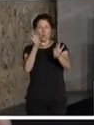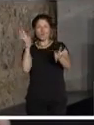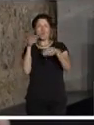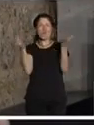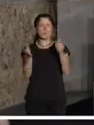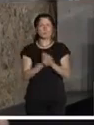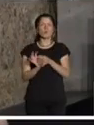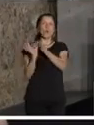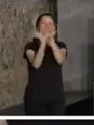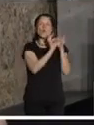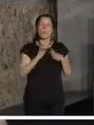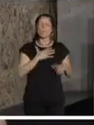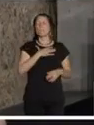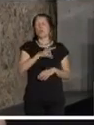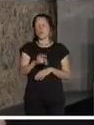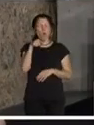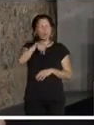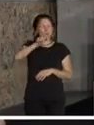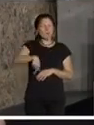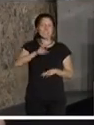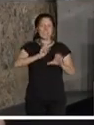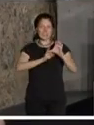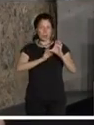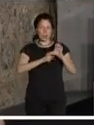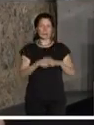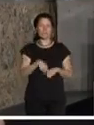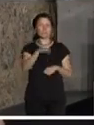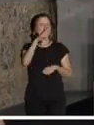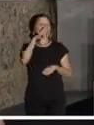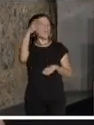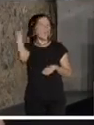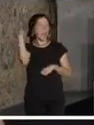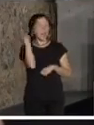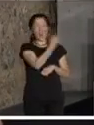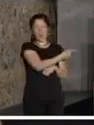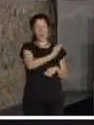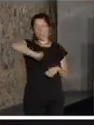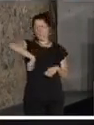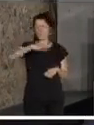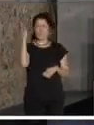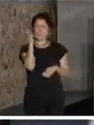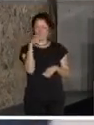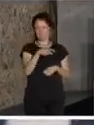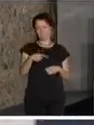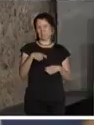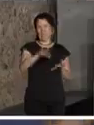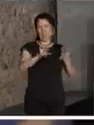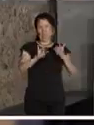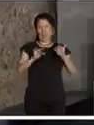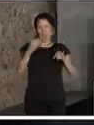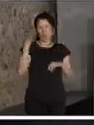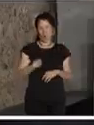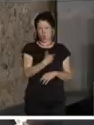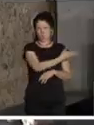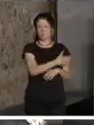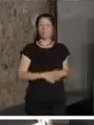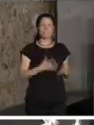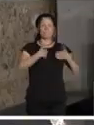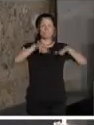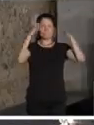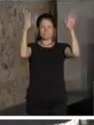es unidas podemos en extremadura que Irene de Miguel sea la presidenta de esta región